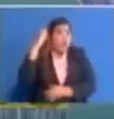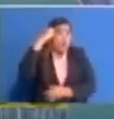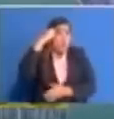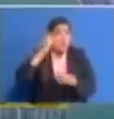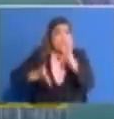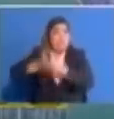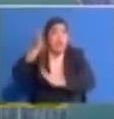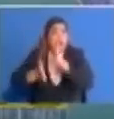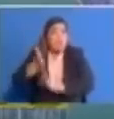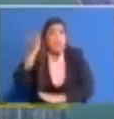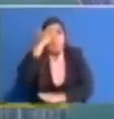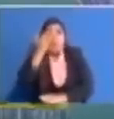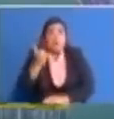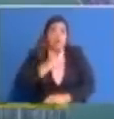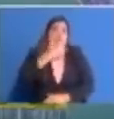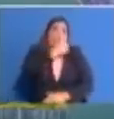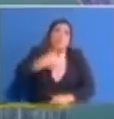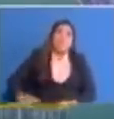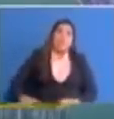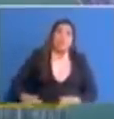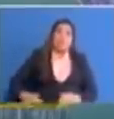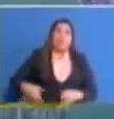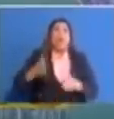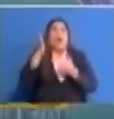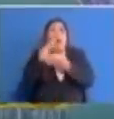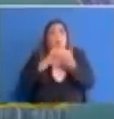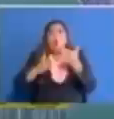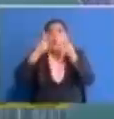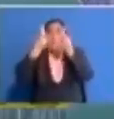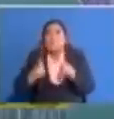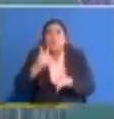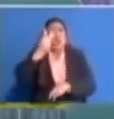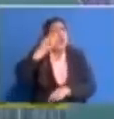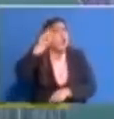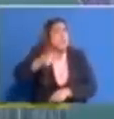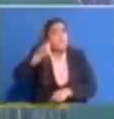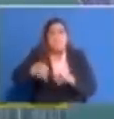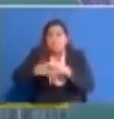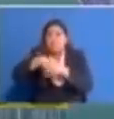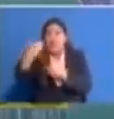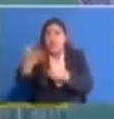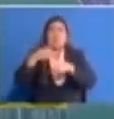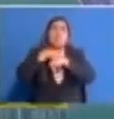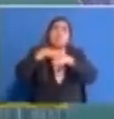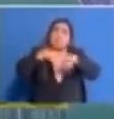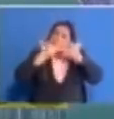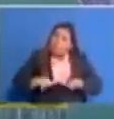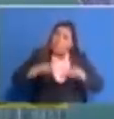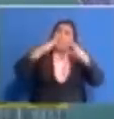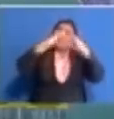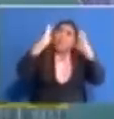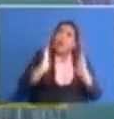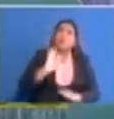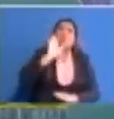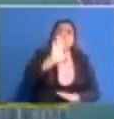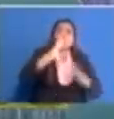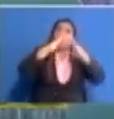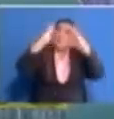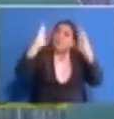Pero hay mucha gente que no tiene que hacerlo y que la mejor forma que pueden hacer es quedarse en su casa. Quédense en su